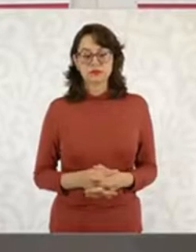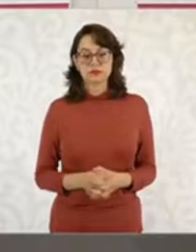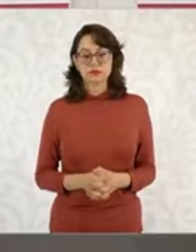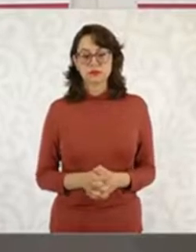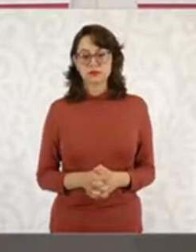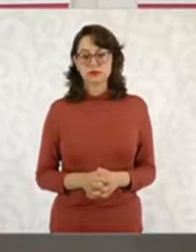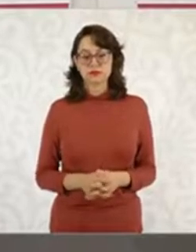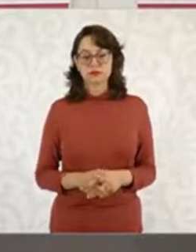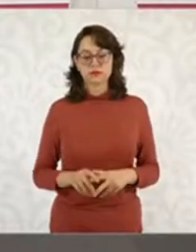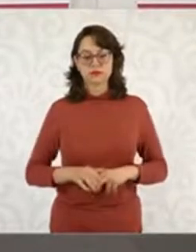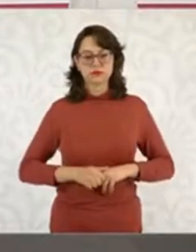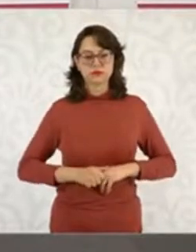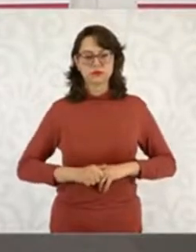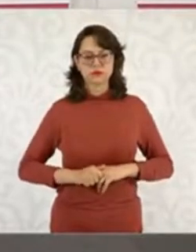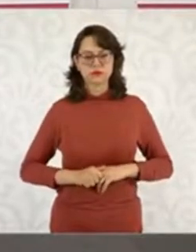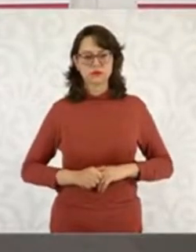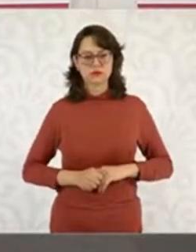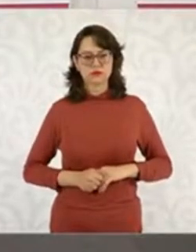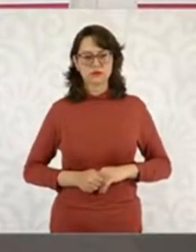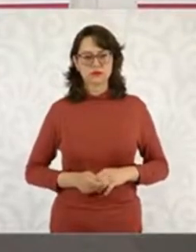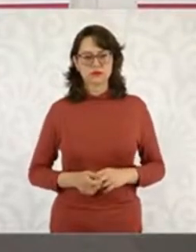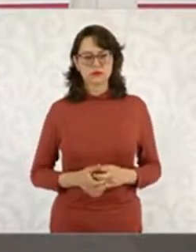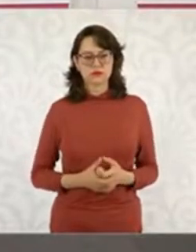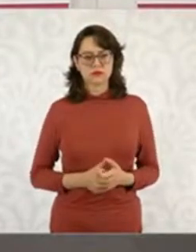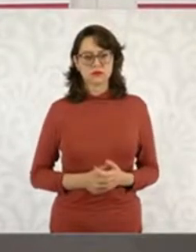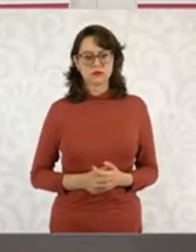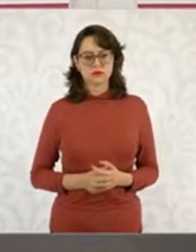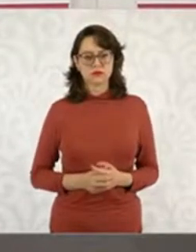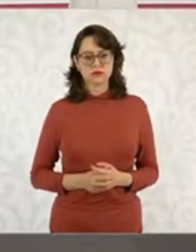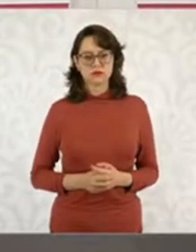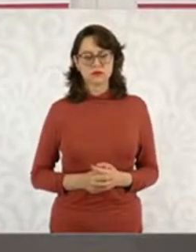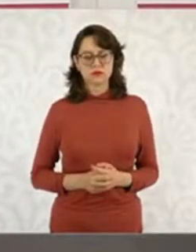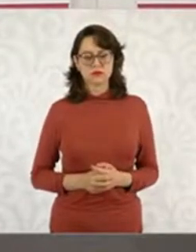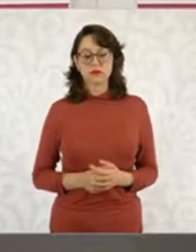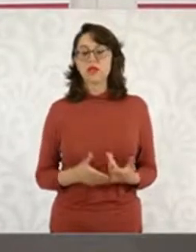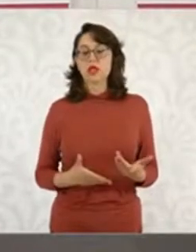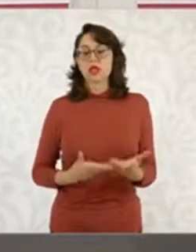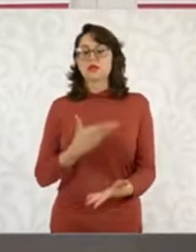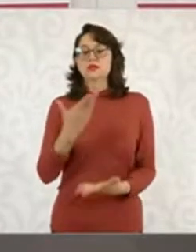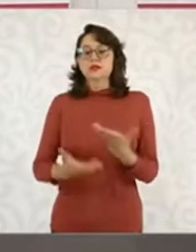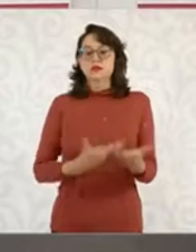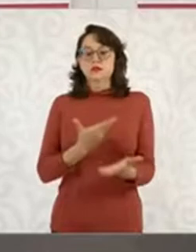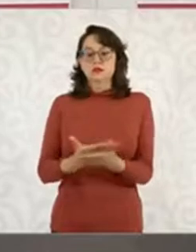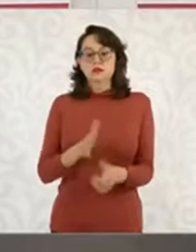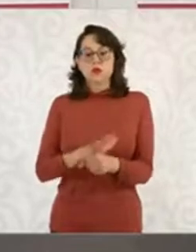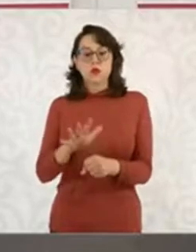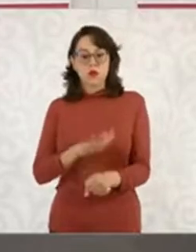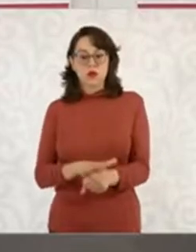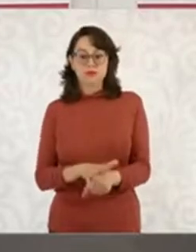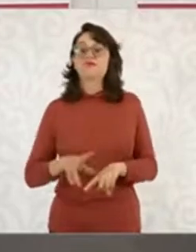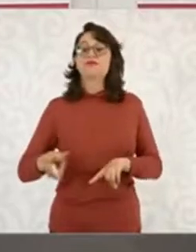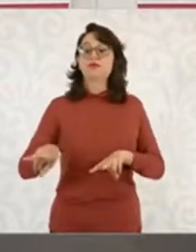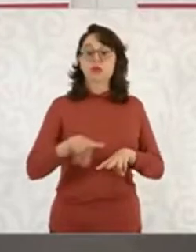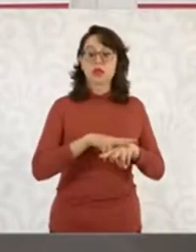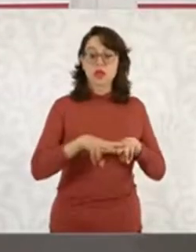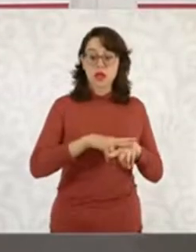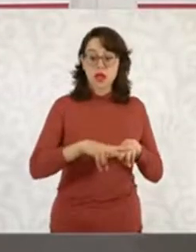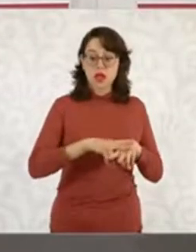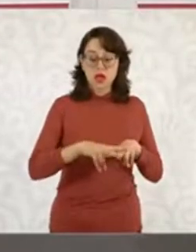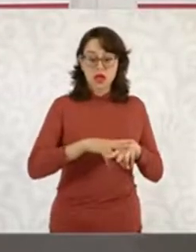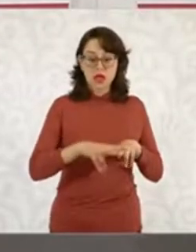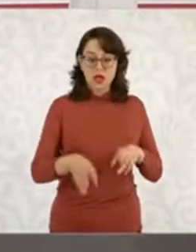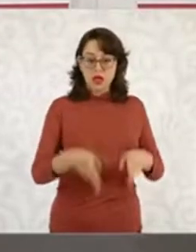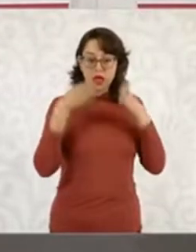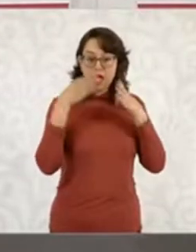Aquí también ya les estoy mostrando, bueno, las características del servicio es importante recordarlas. Son vías dedicadas de pasajeros. Ahorita les voy a mostrar